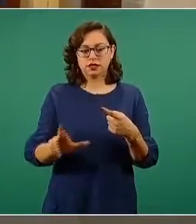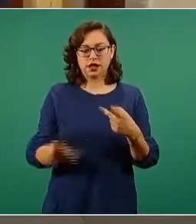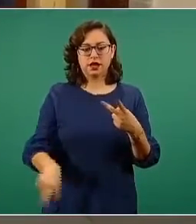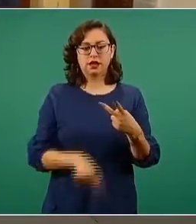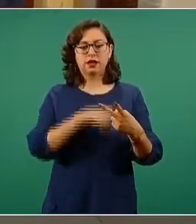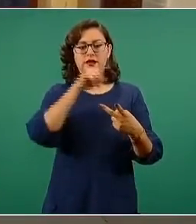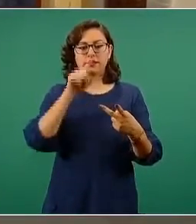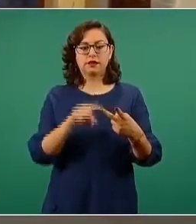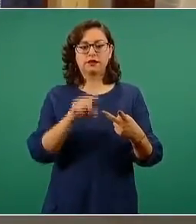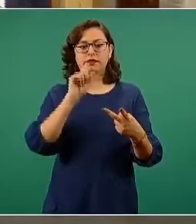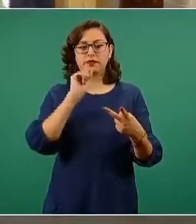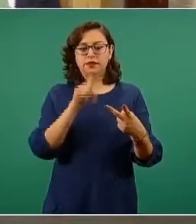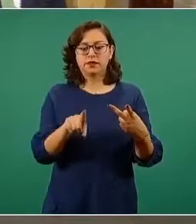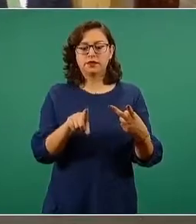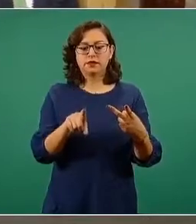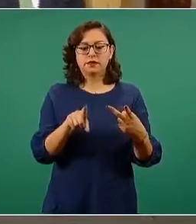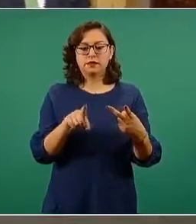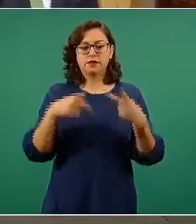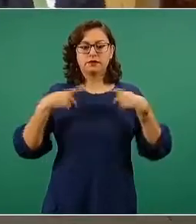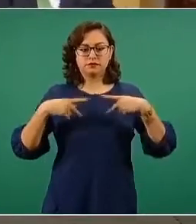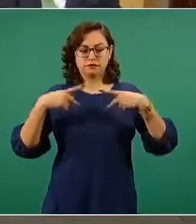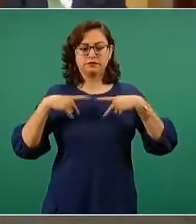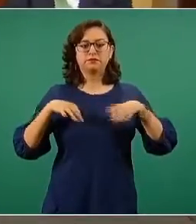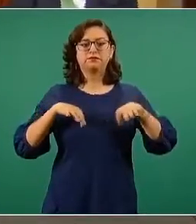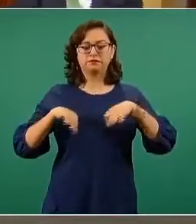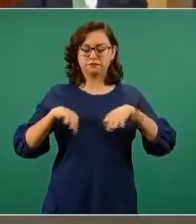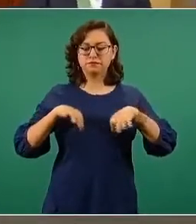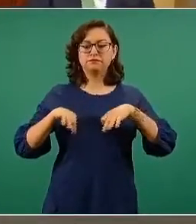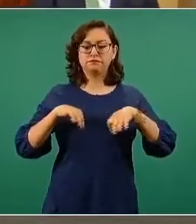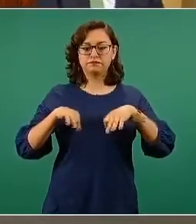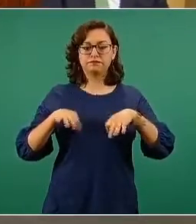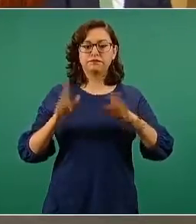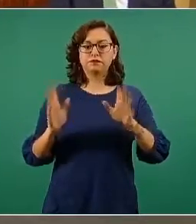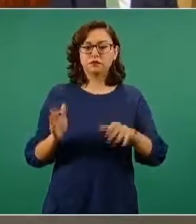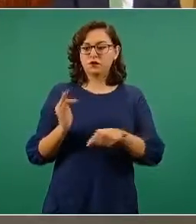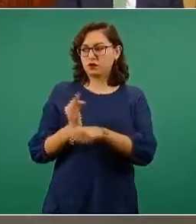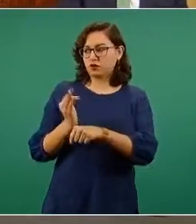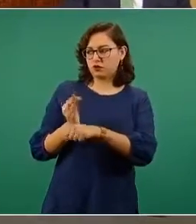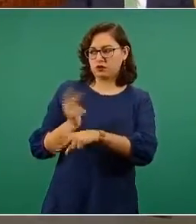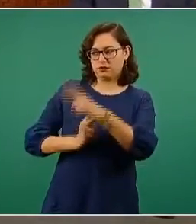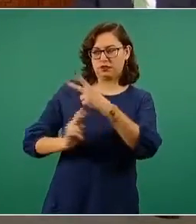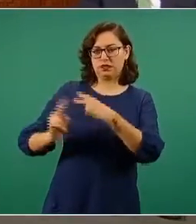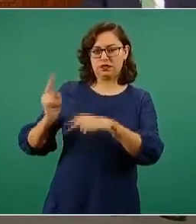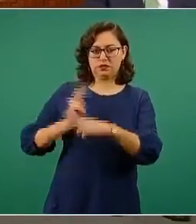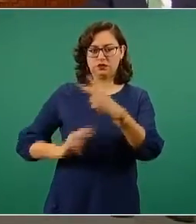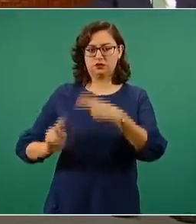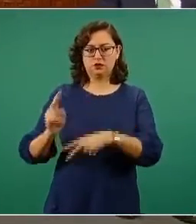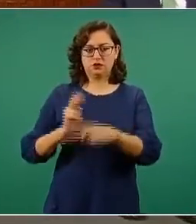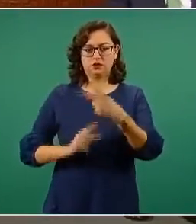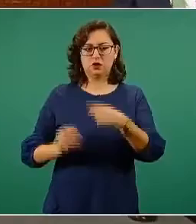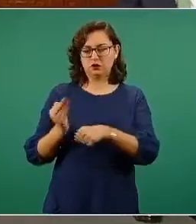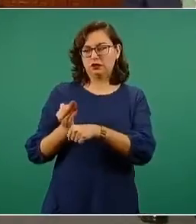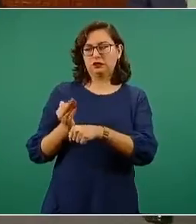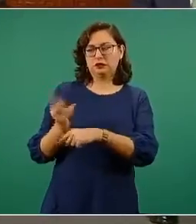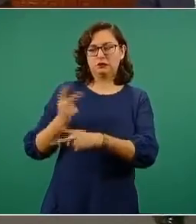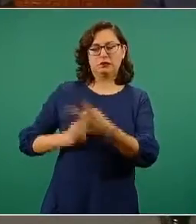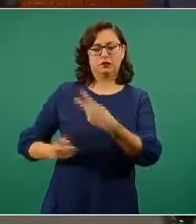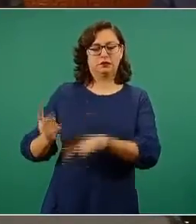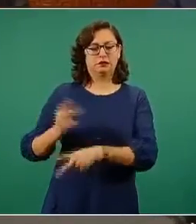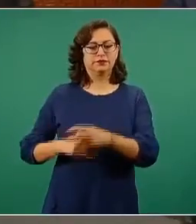sector obrero. Sí, están por llegar. Porque no nos dejan entrar. Bueno,